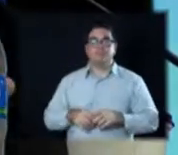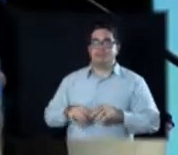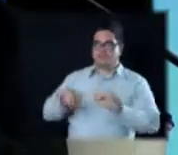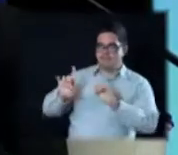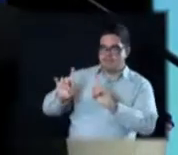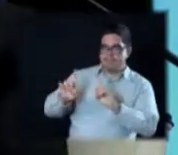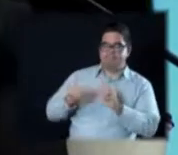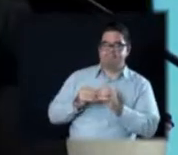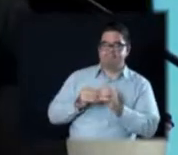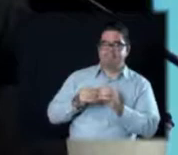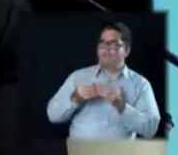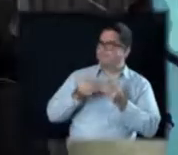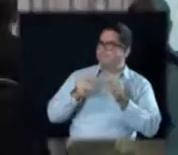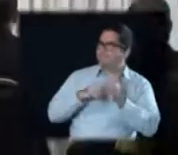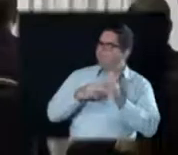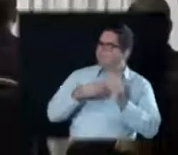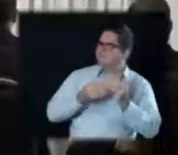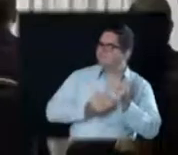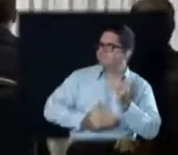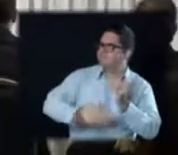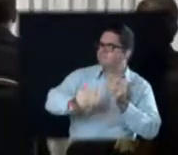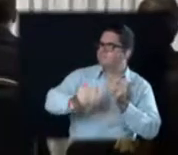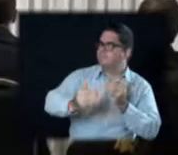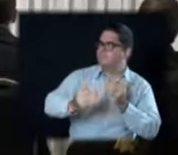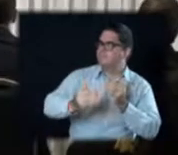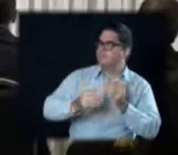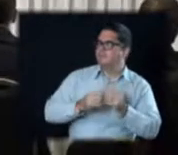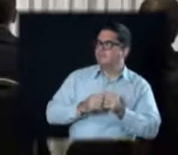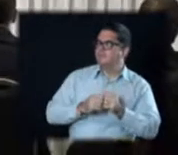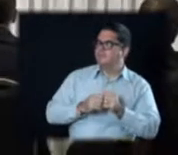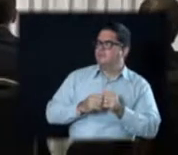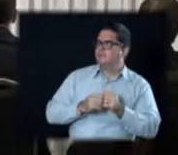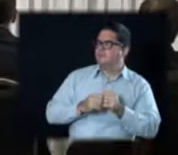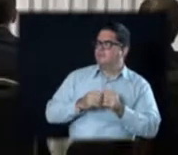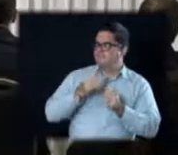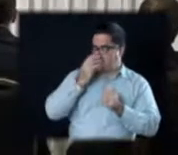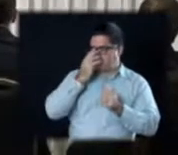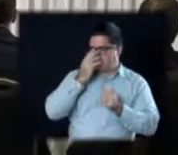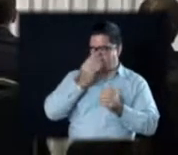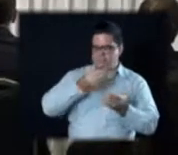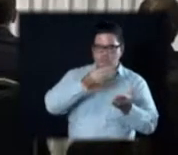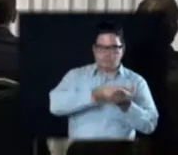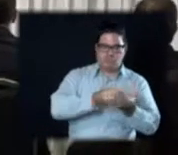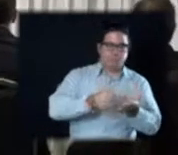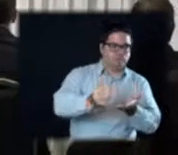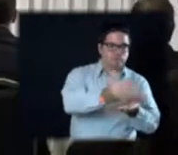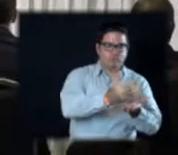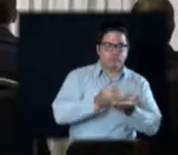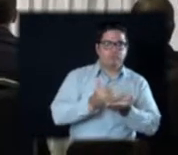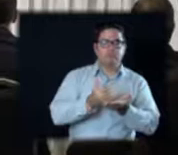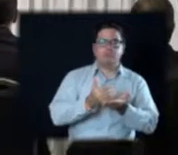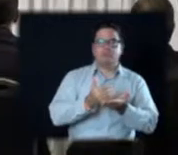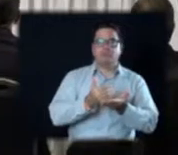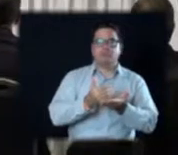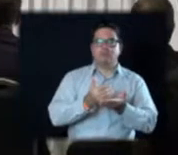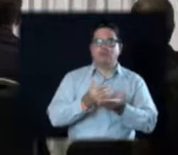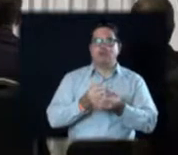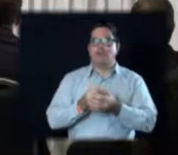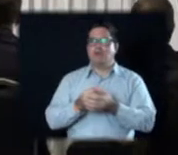versus antiguos presupuestos. Queremos como un presupuesto de recuperación